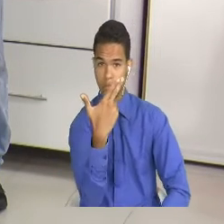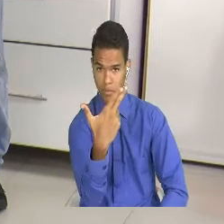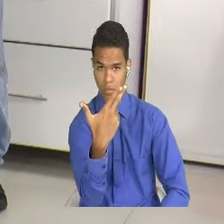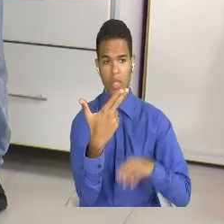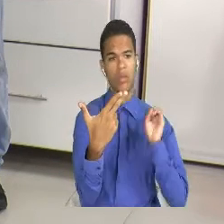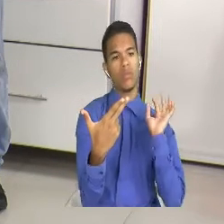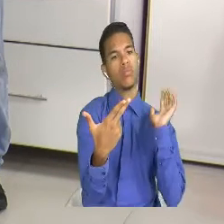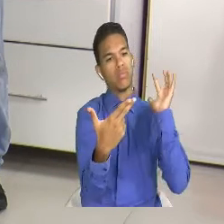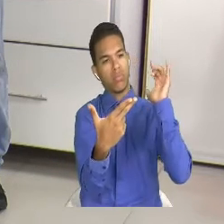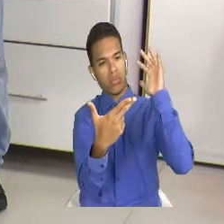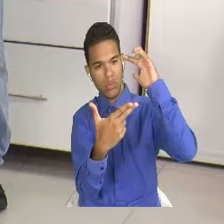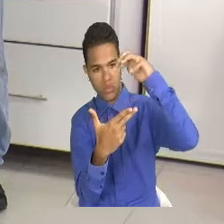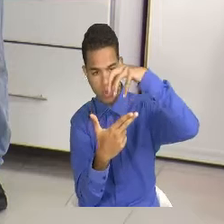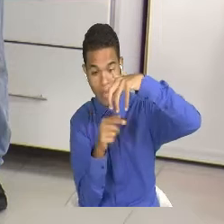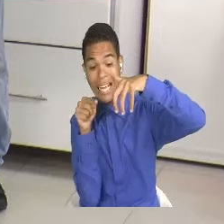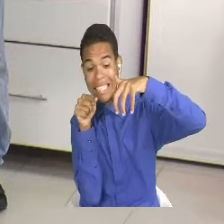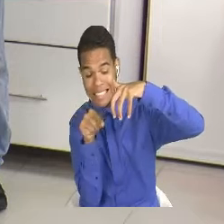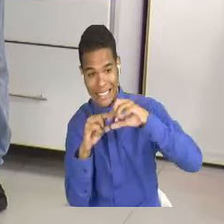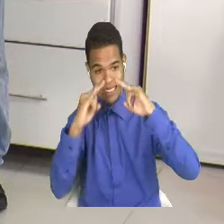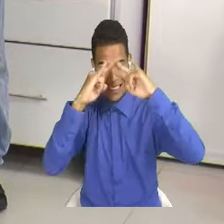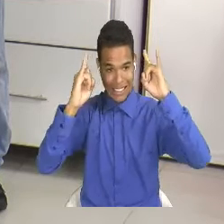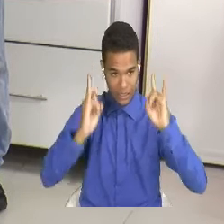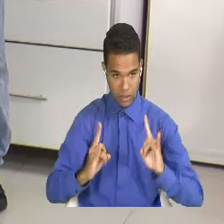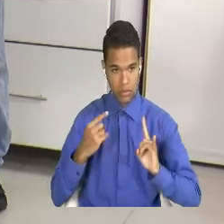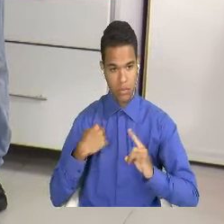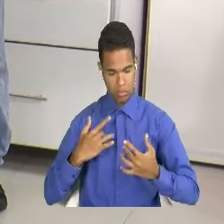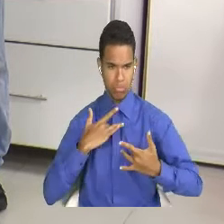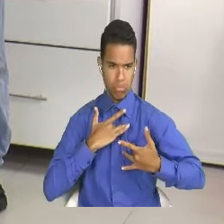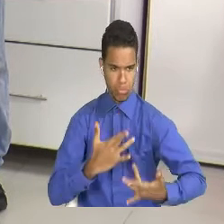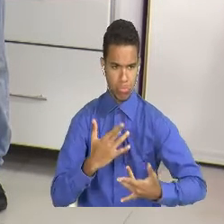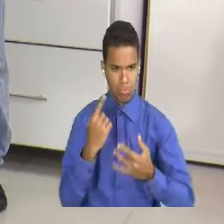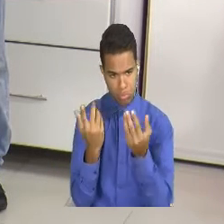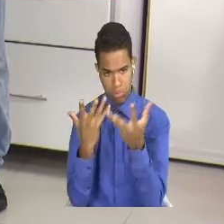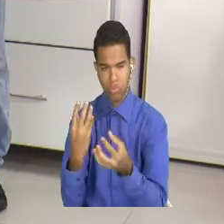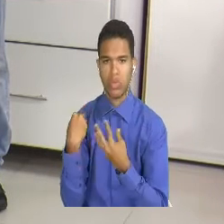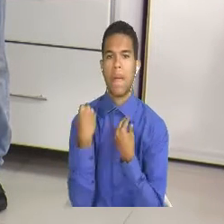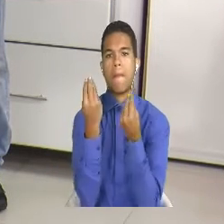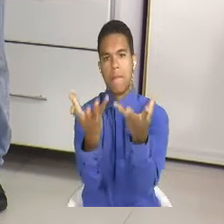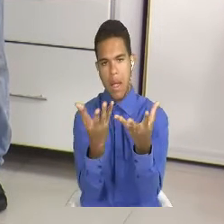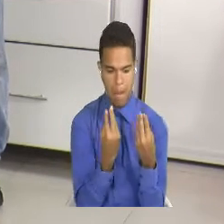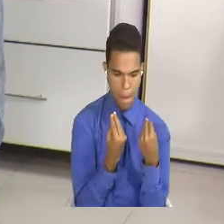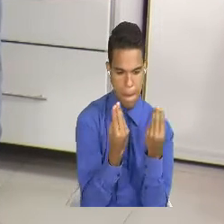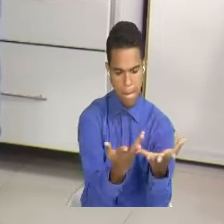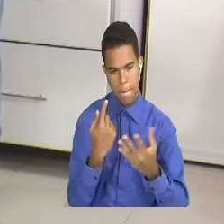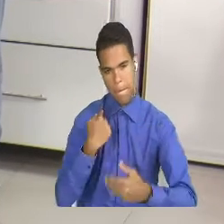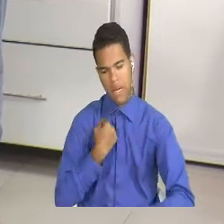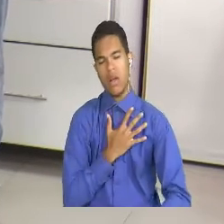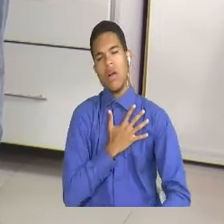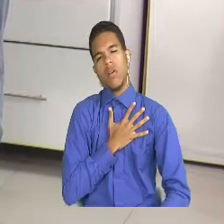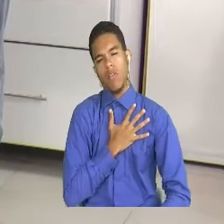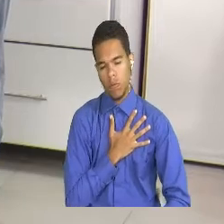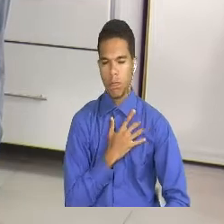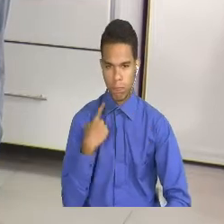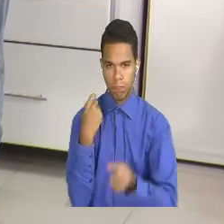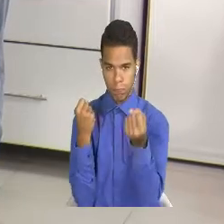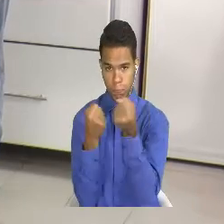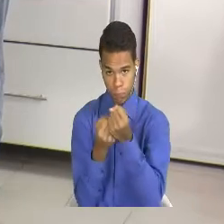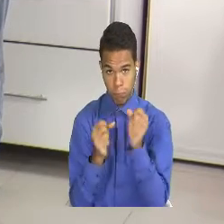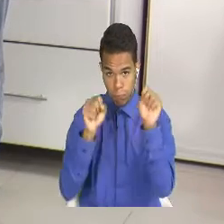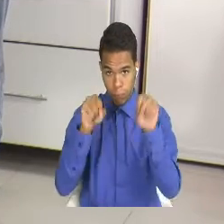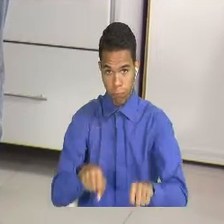precisamente estas personas recibiendo las donaciones de todos ustedes que de buen corazón quieran, por supuesto, aportar un granito de arena para nuestros hermanos en Mocoa. Nosotros nos